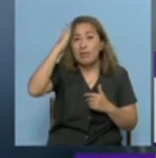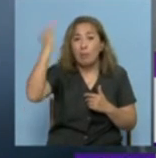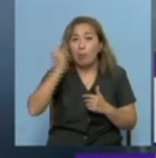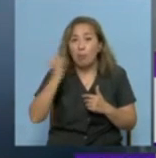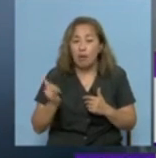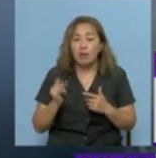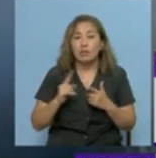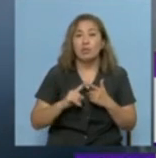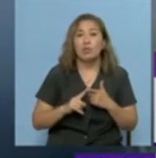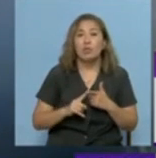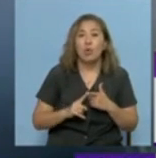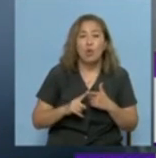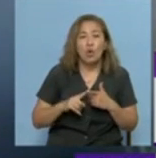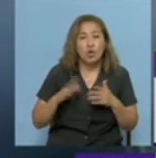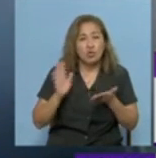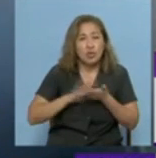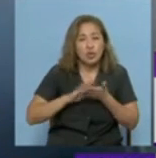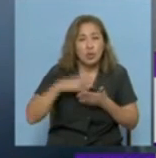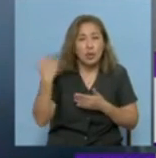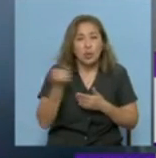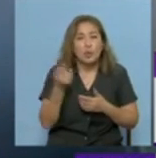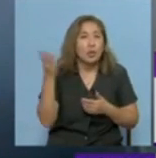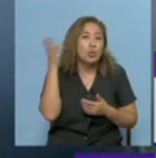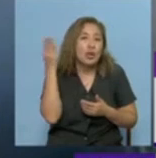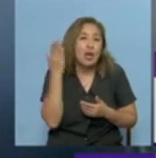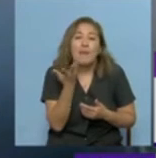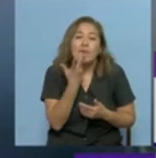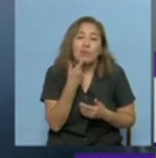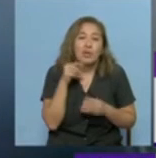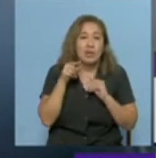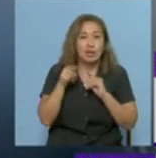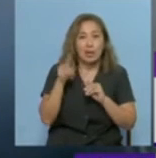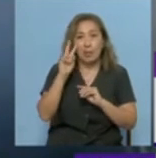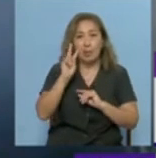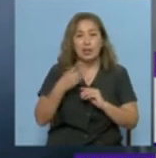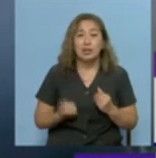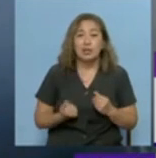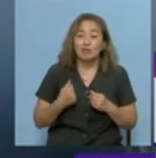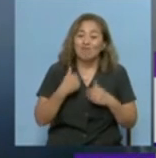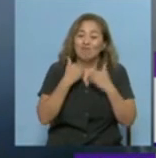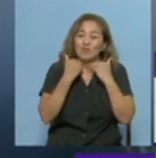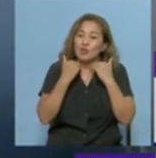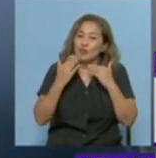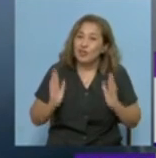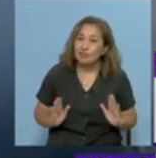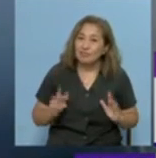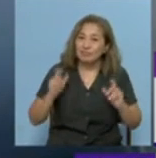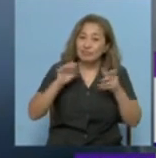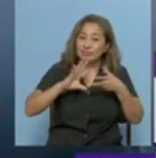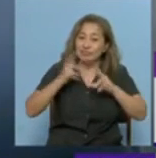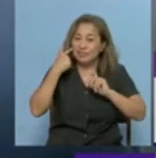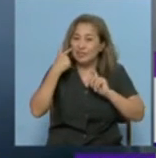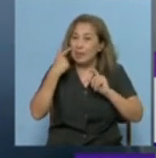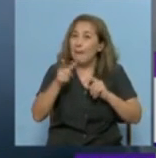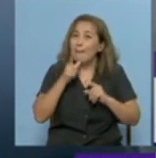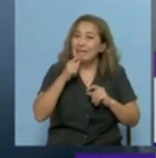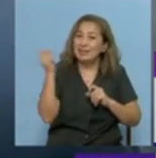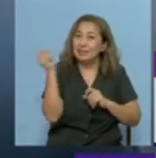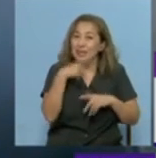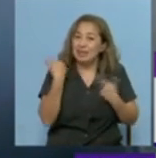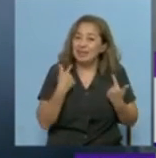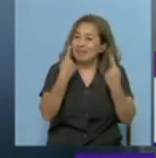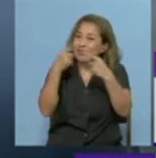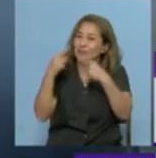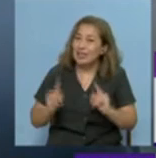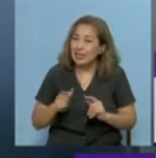durante este mes de marzo. Fundamentalmente me gustaría escuchar eso. La verdad que tengo poca expectativa de escuchar un mensaje en este sentido.